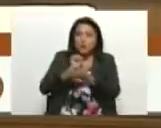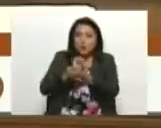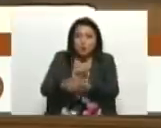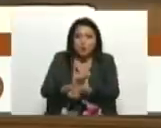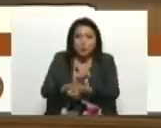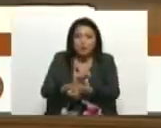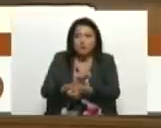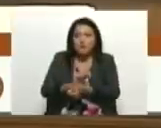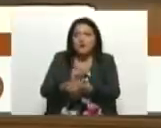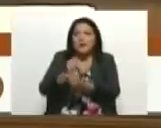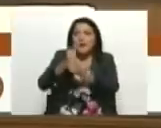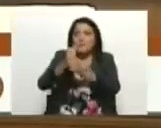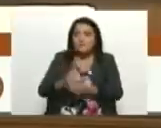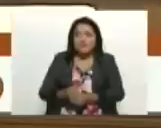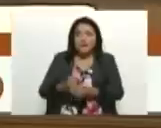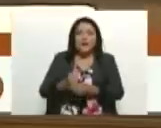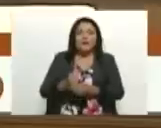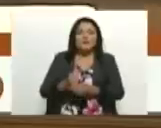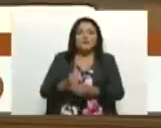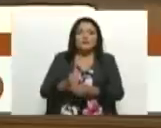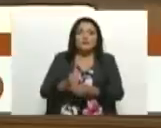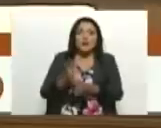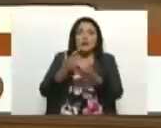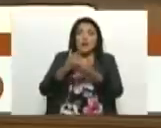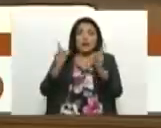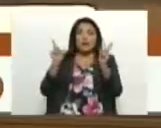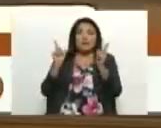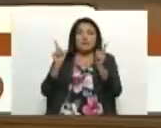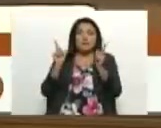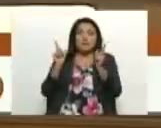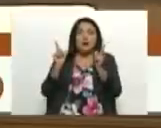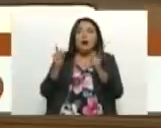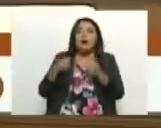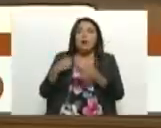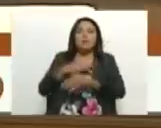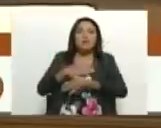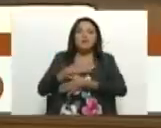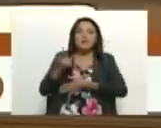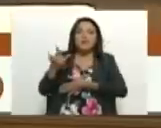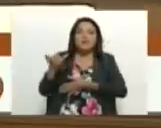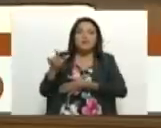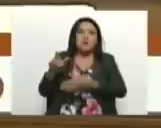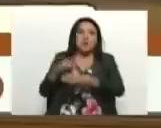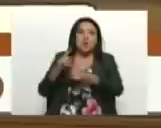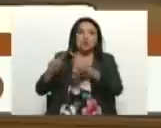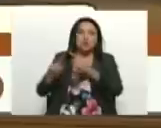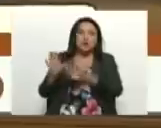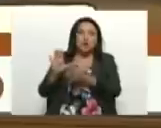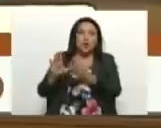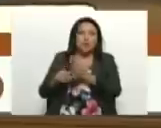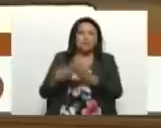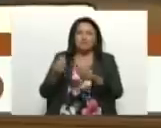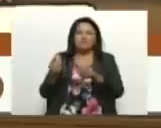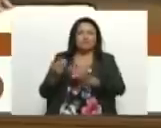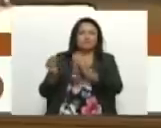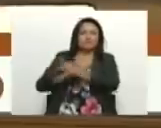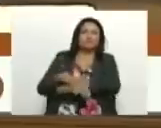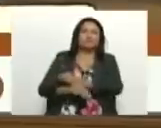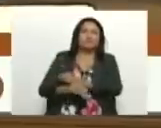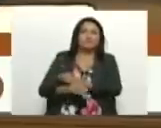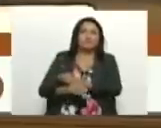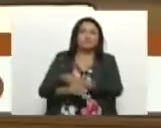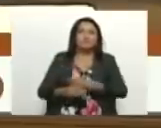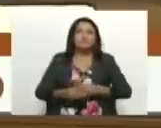La persona, conocemos historias, aquí están